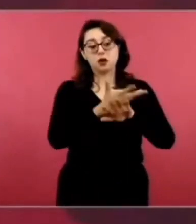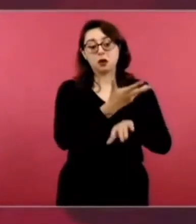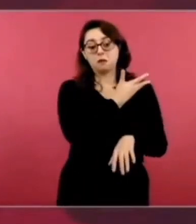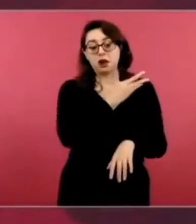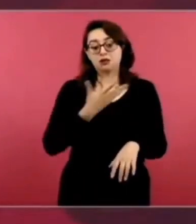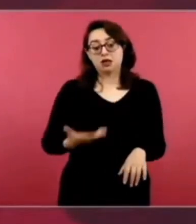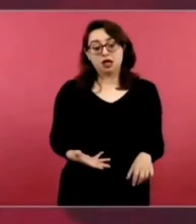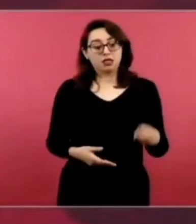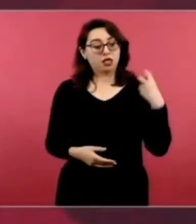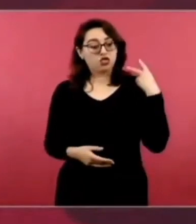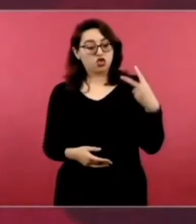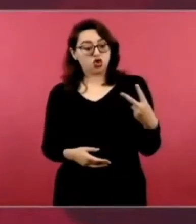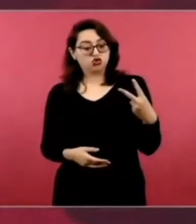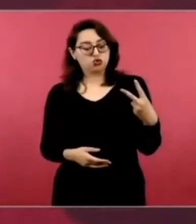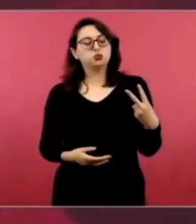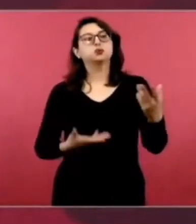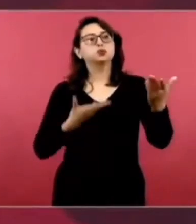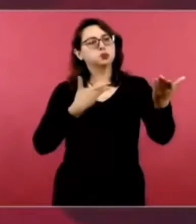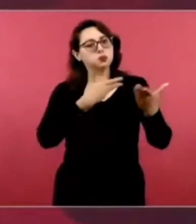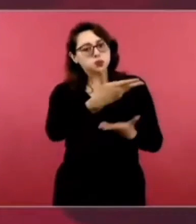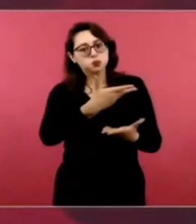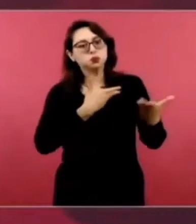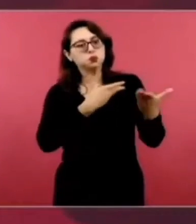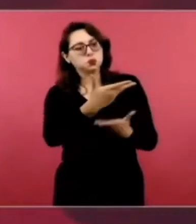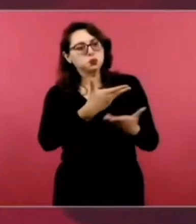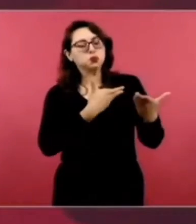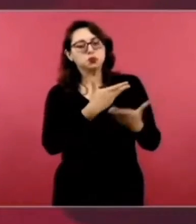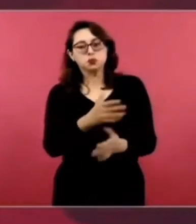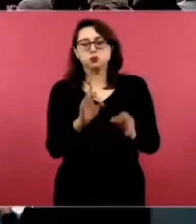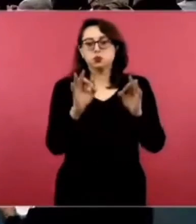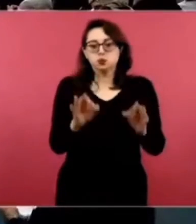Estados Unidos nos hemos llevado muy bien. Este es un caso